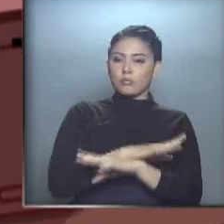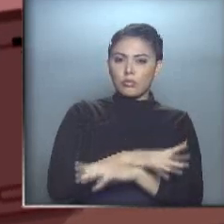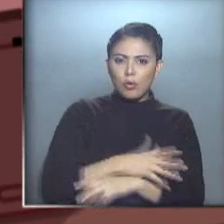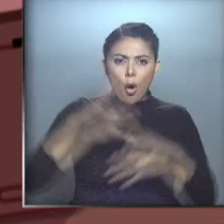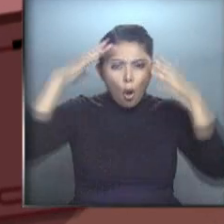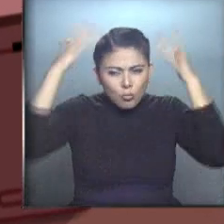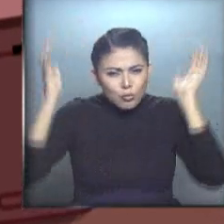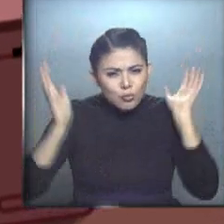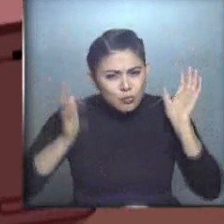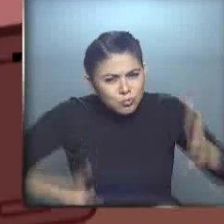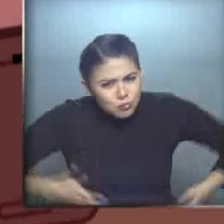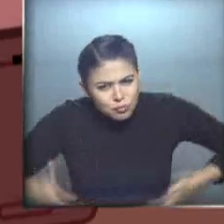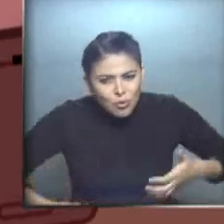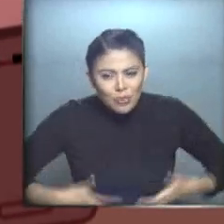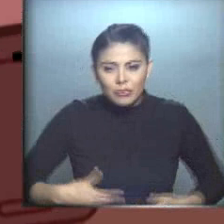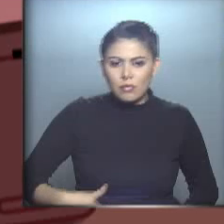Astronauta.